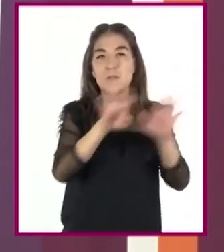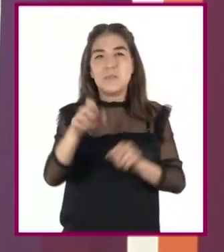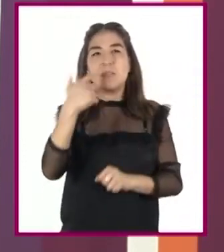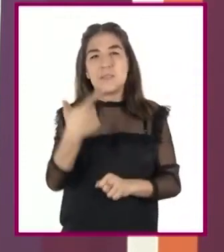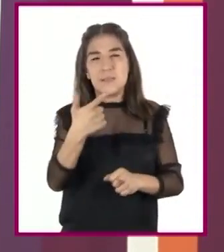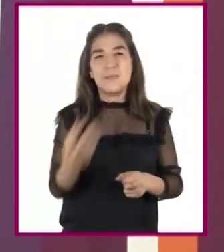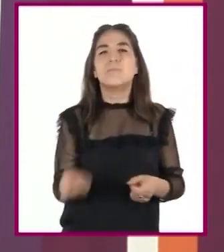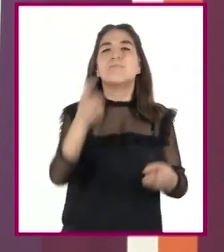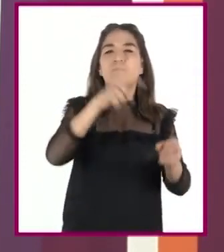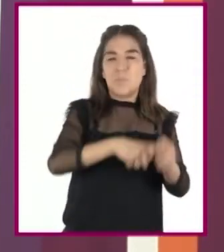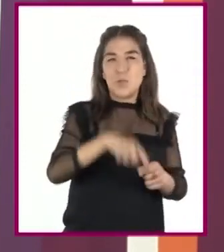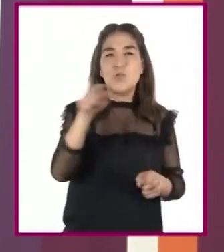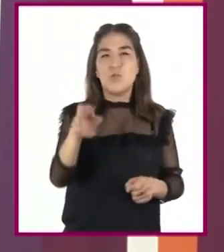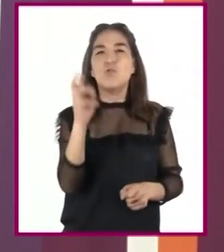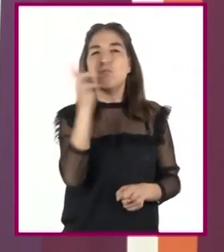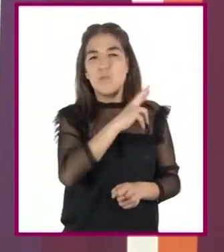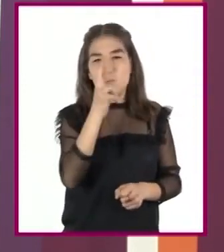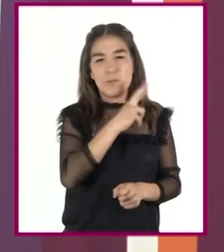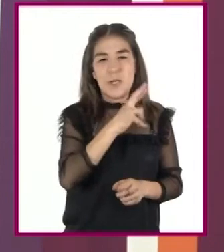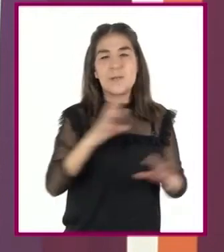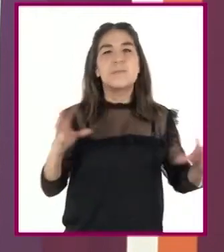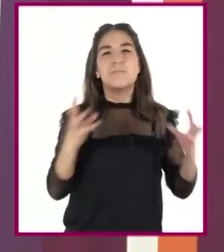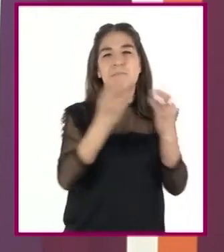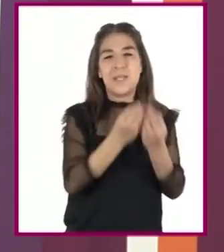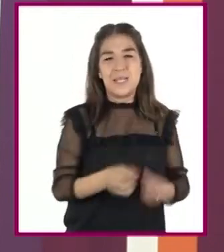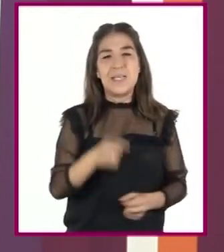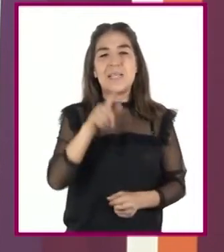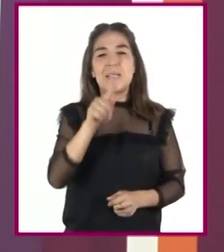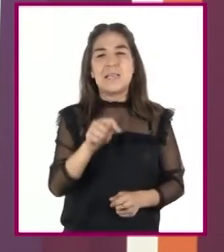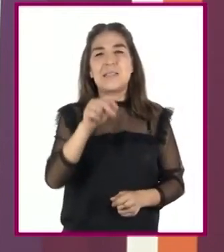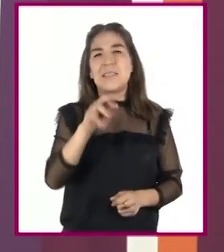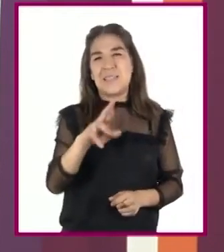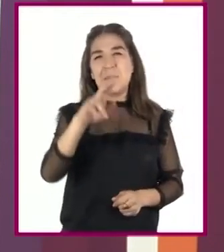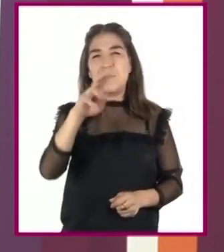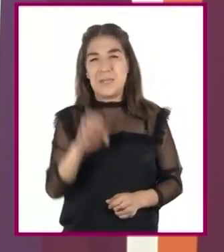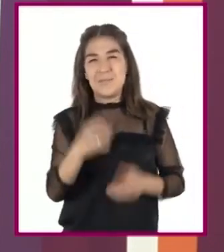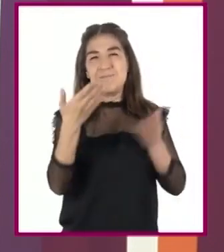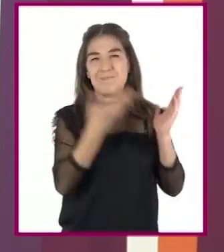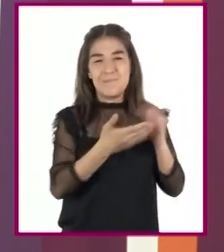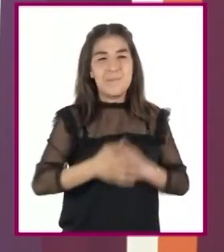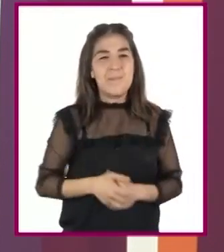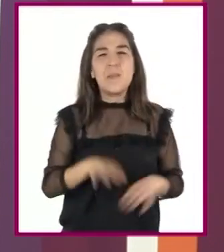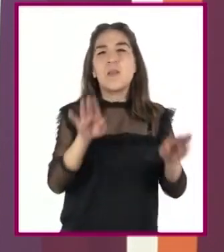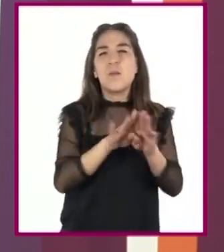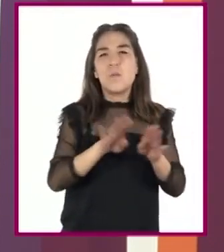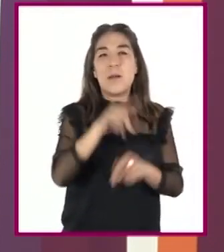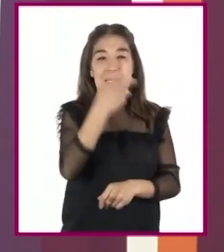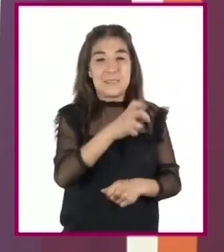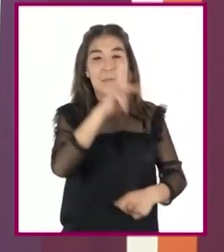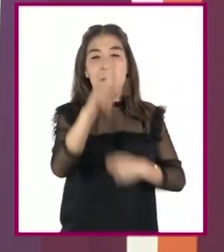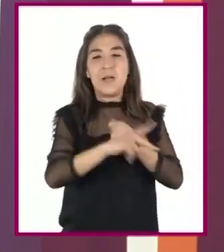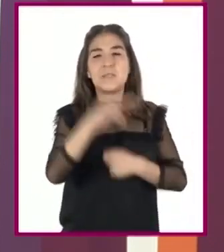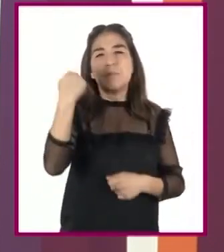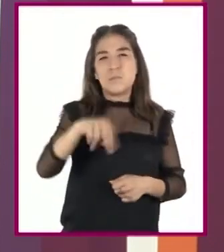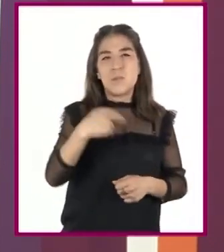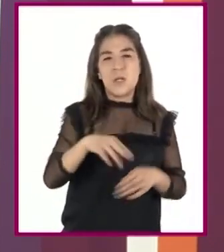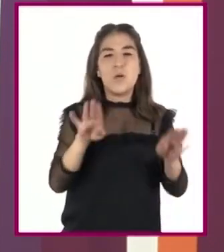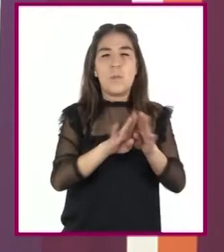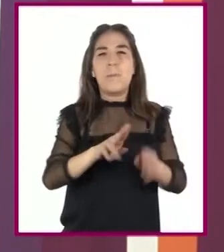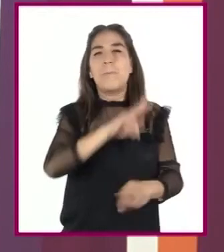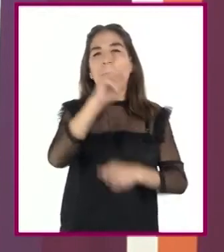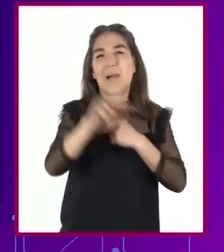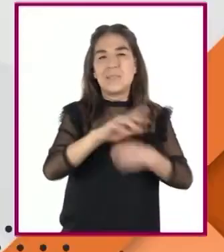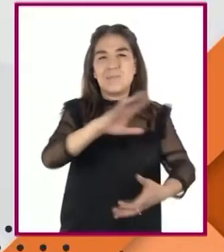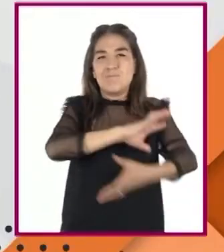integró Rusia, quedando conformada la Triple Entente. Estos países fueron después conocidos como los países